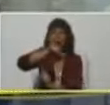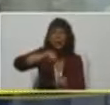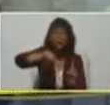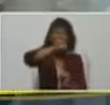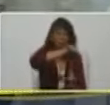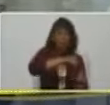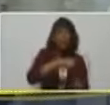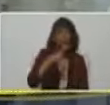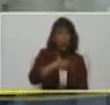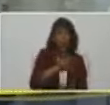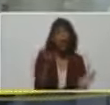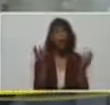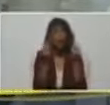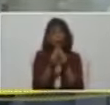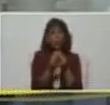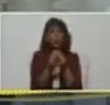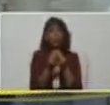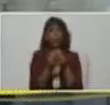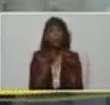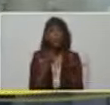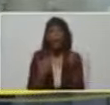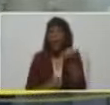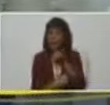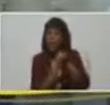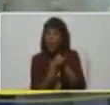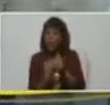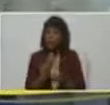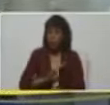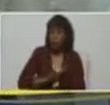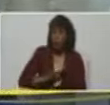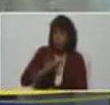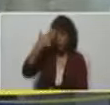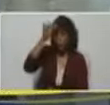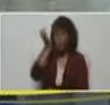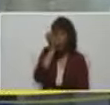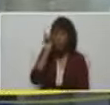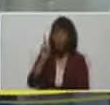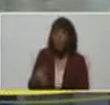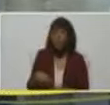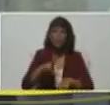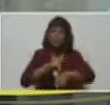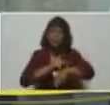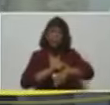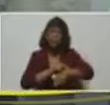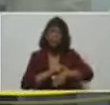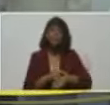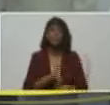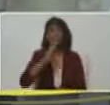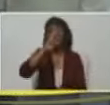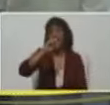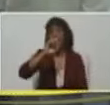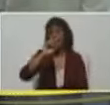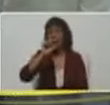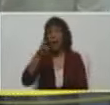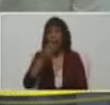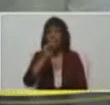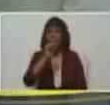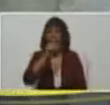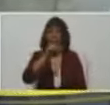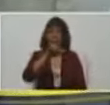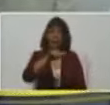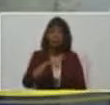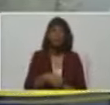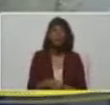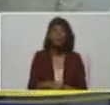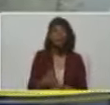Codazzi, en conjunto con el apoyo de la almirante y junto también con la doctora Magaly Gutiérrez. Acá nos